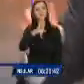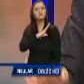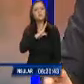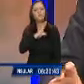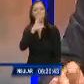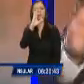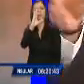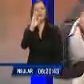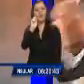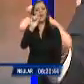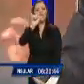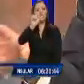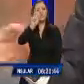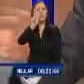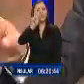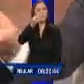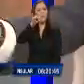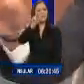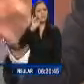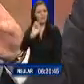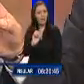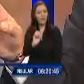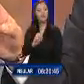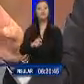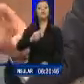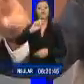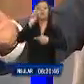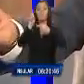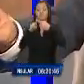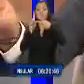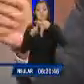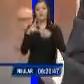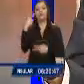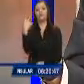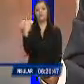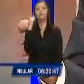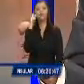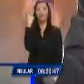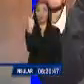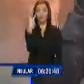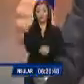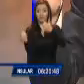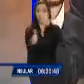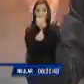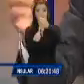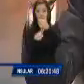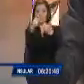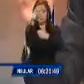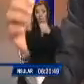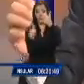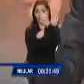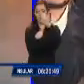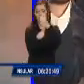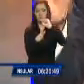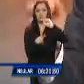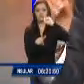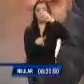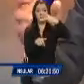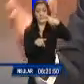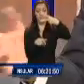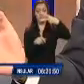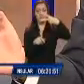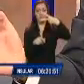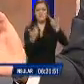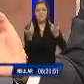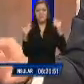señora Rodríguez. Y aquí una primera irregularidad del Consejo. Pone 2 mujeres suplentes. Rompe el principio y mandato constitucional